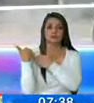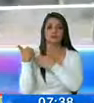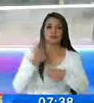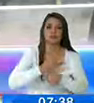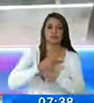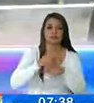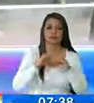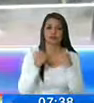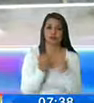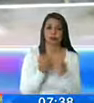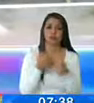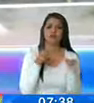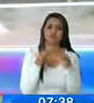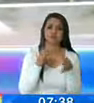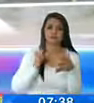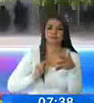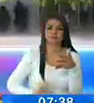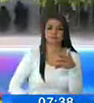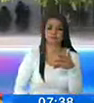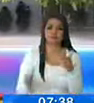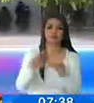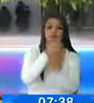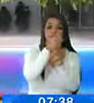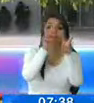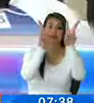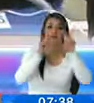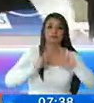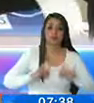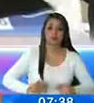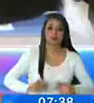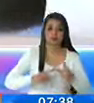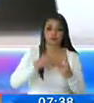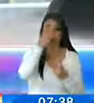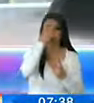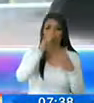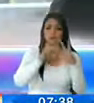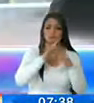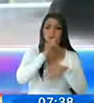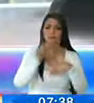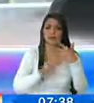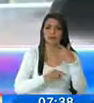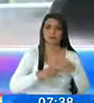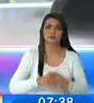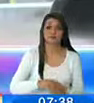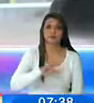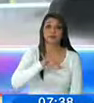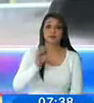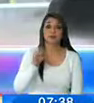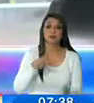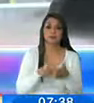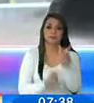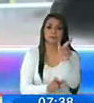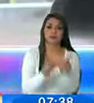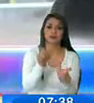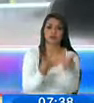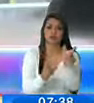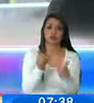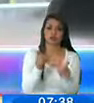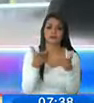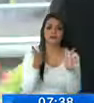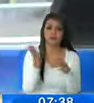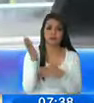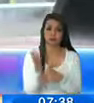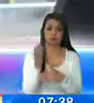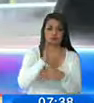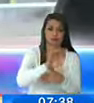Social, detalló los avances alcanzados en materia de salud, educación y otros. 50.000 usuarios ya del bono variable.